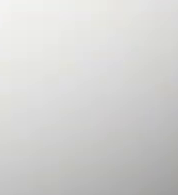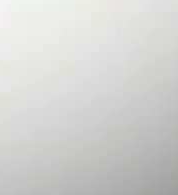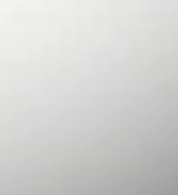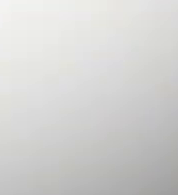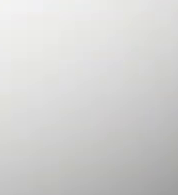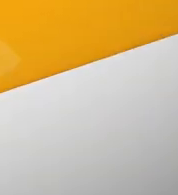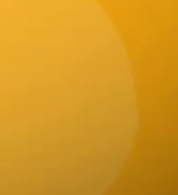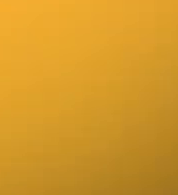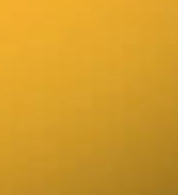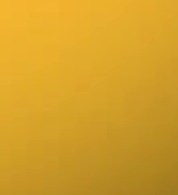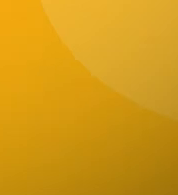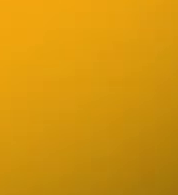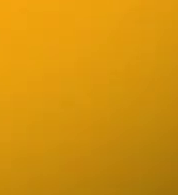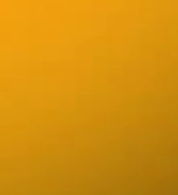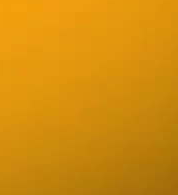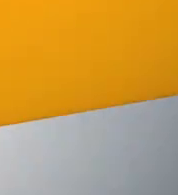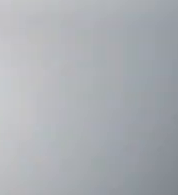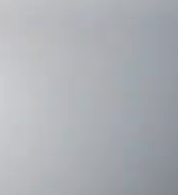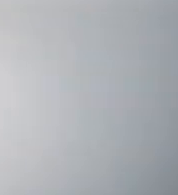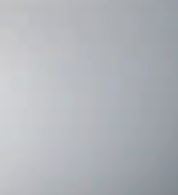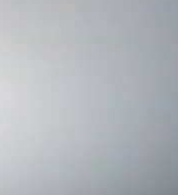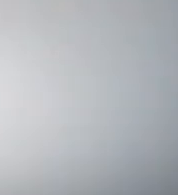supuesto i